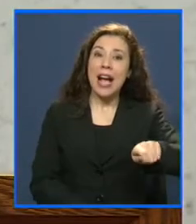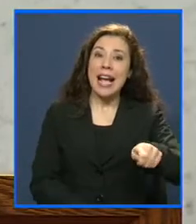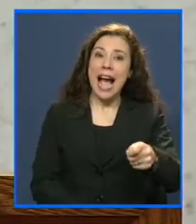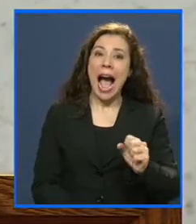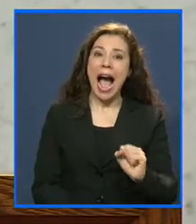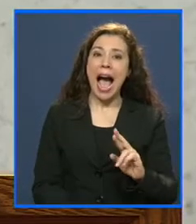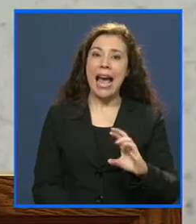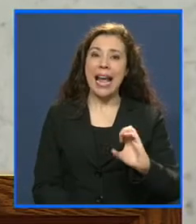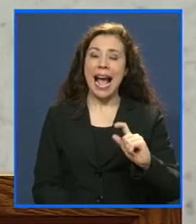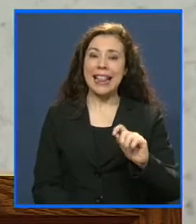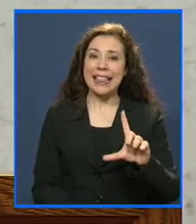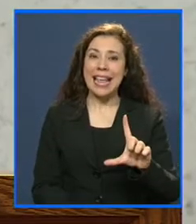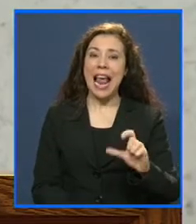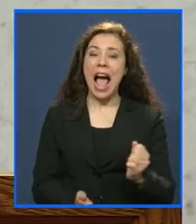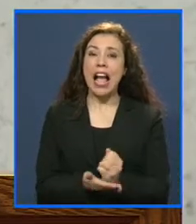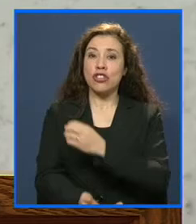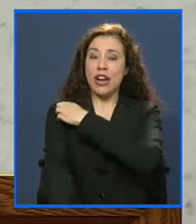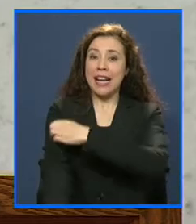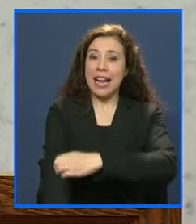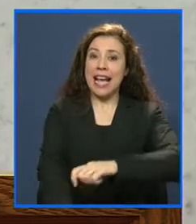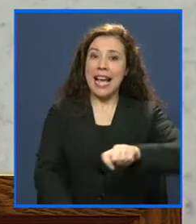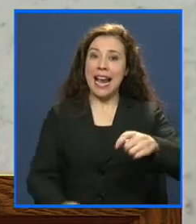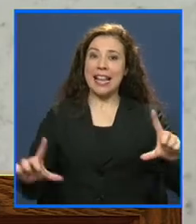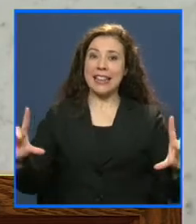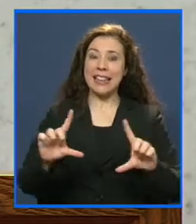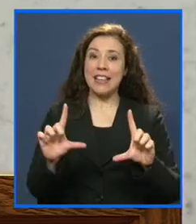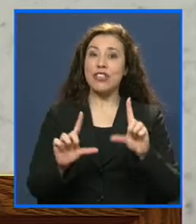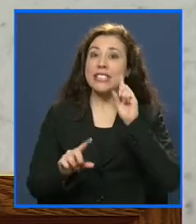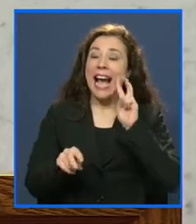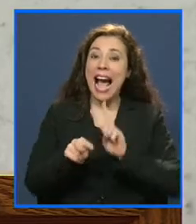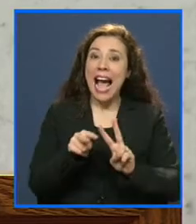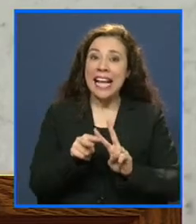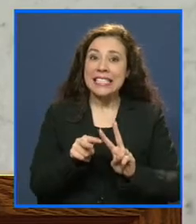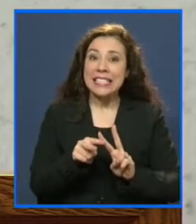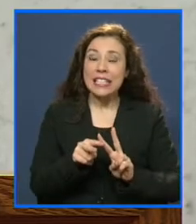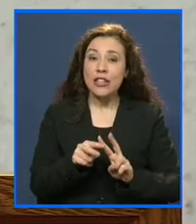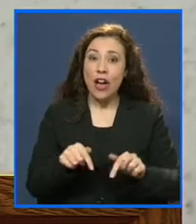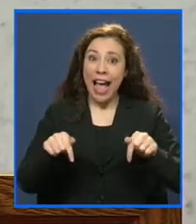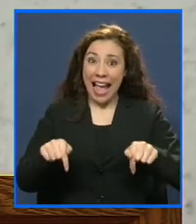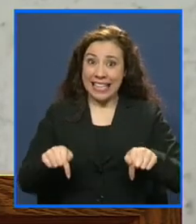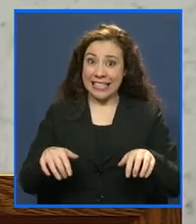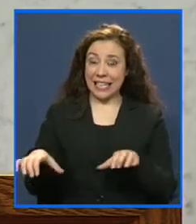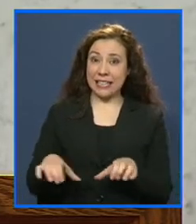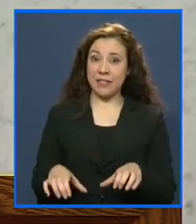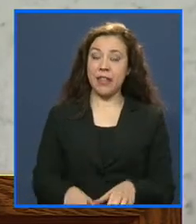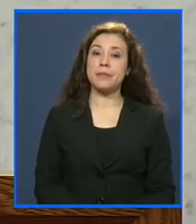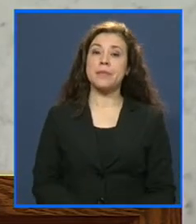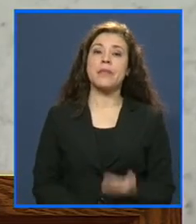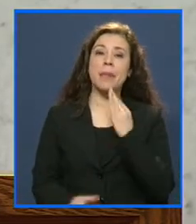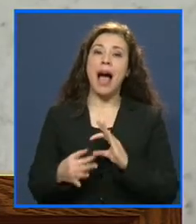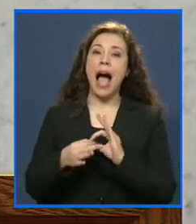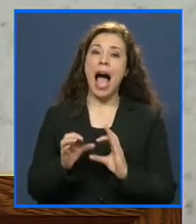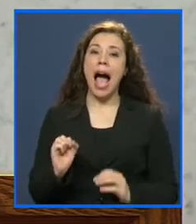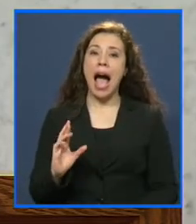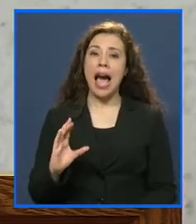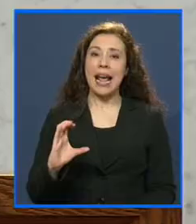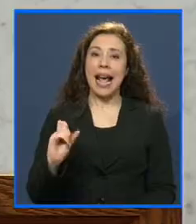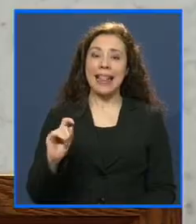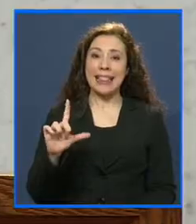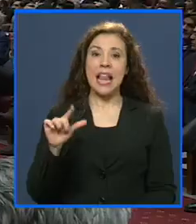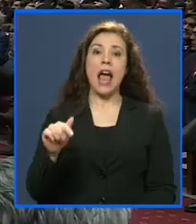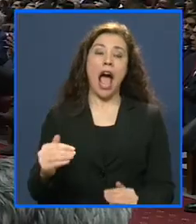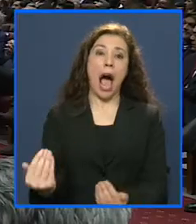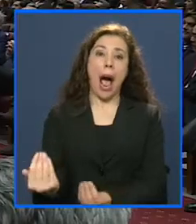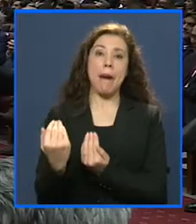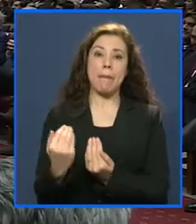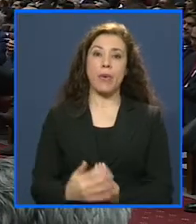alcatel la asociación regional de canales de televisión están realizando de este evento por supuesto agradecemos alcatel por ese apoyo